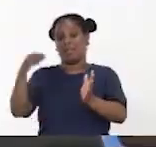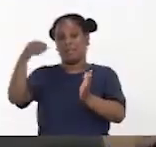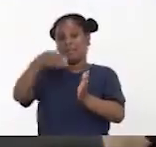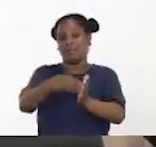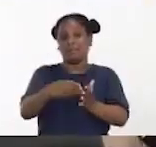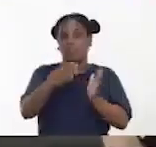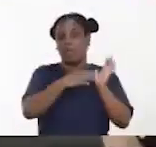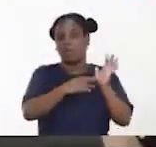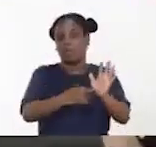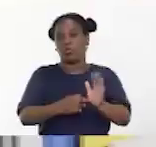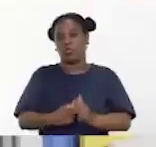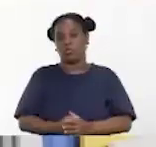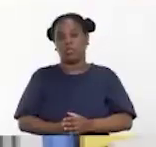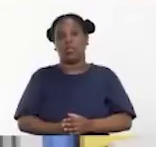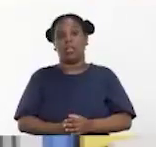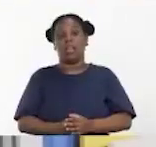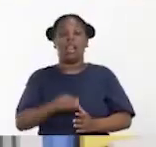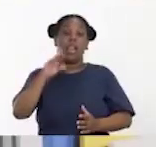demostración.